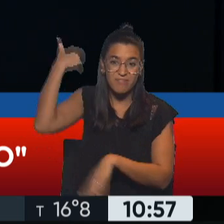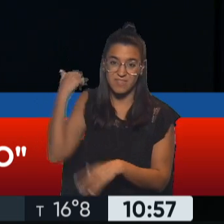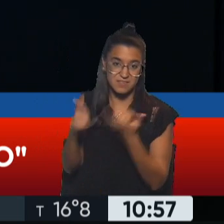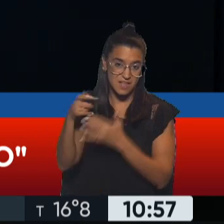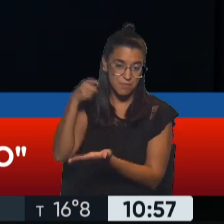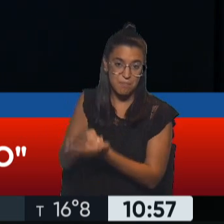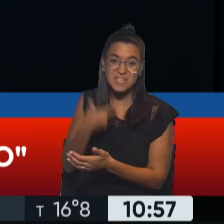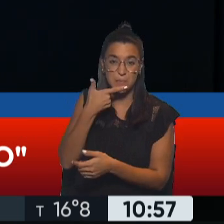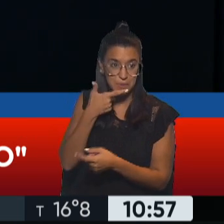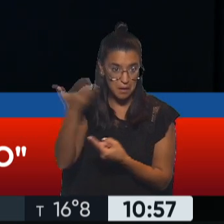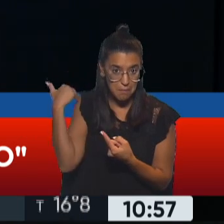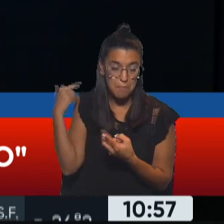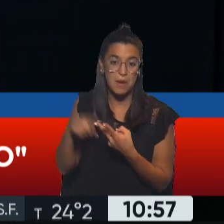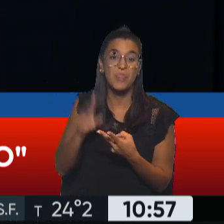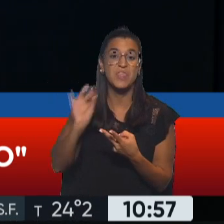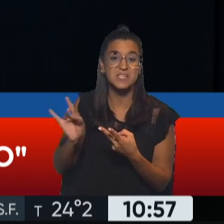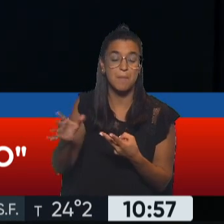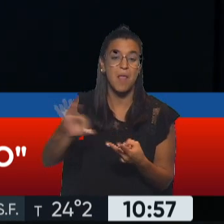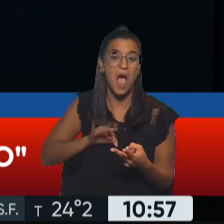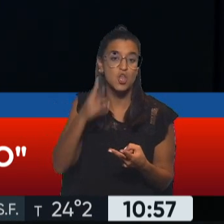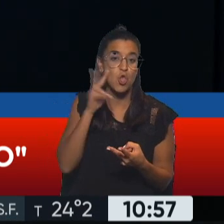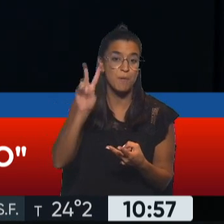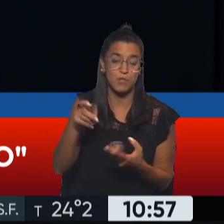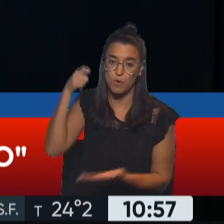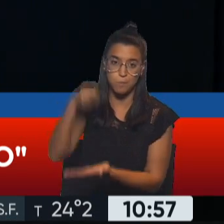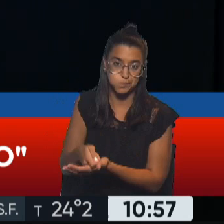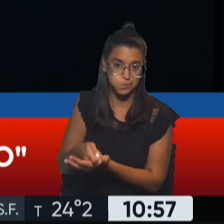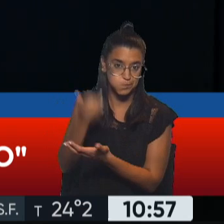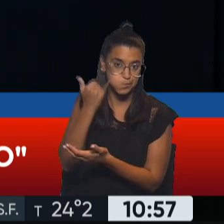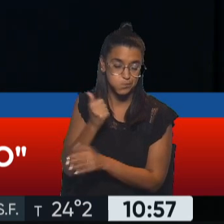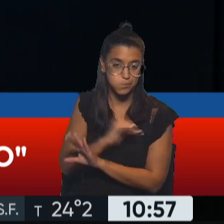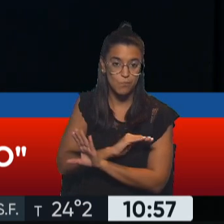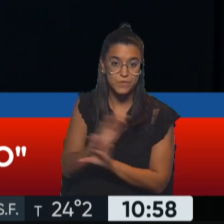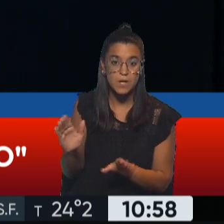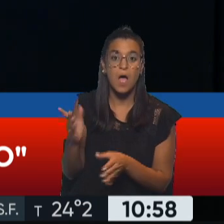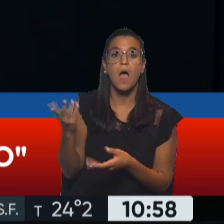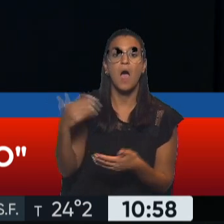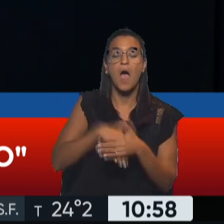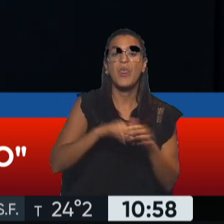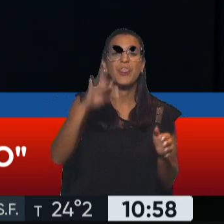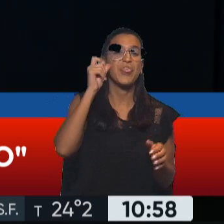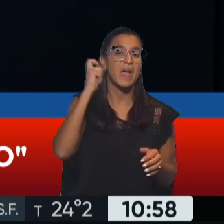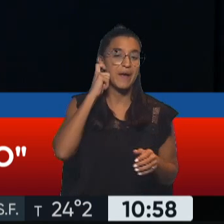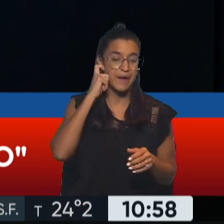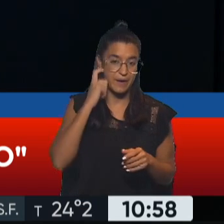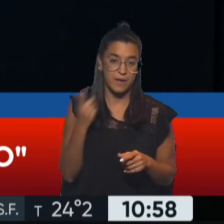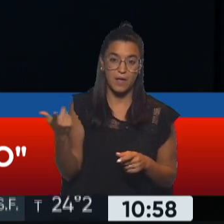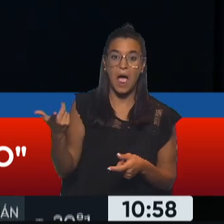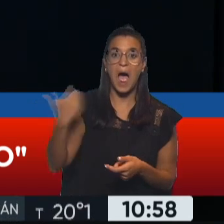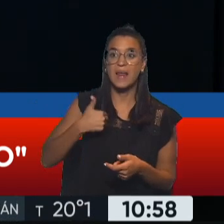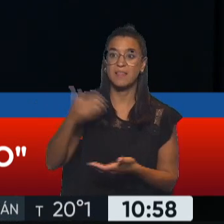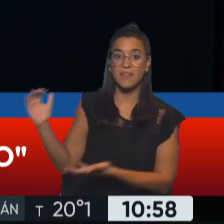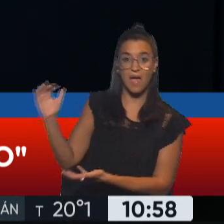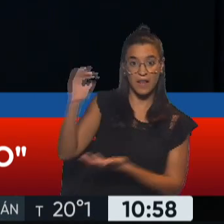en septiembre y diciembre del 2021, que se pagaron con los derechos especiales de giro que la Argentina había